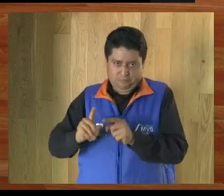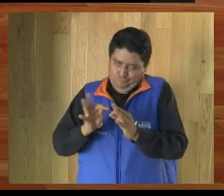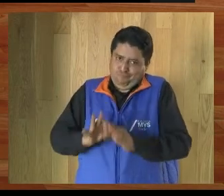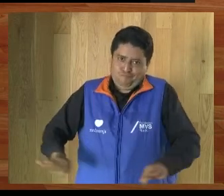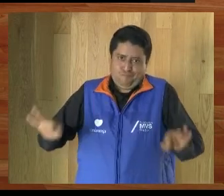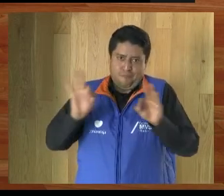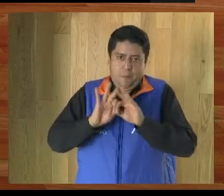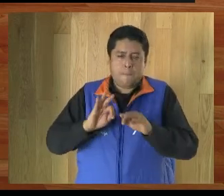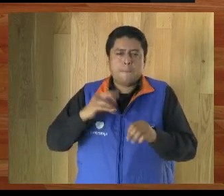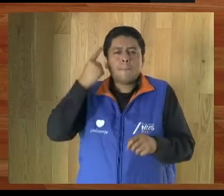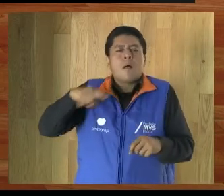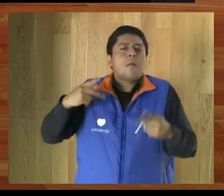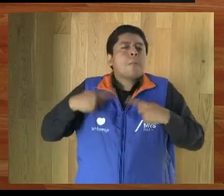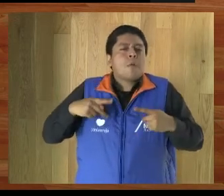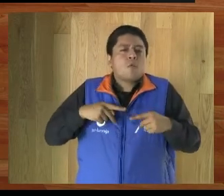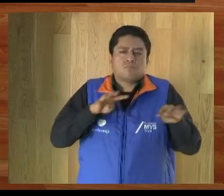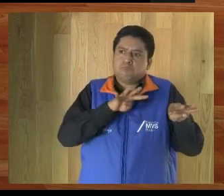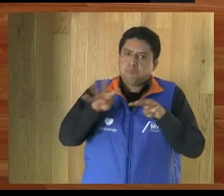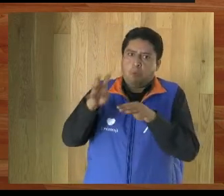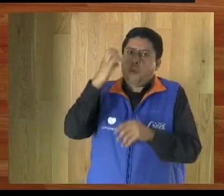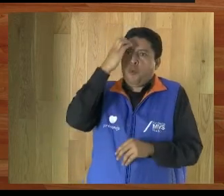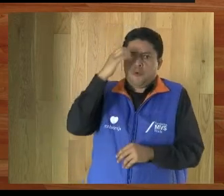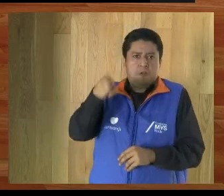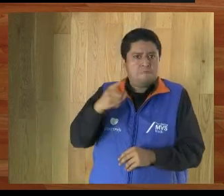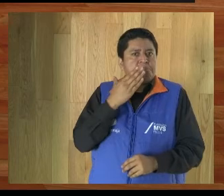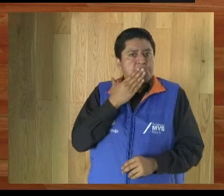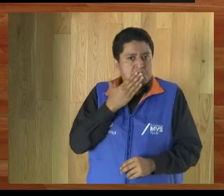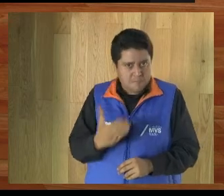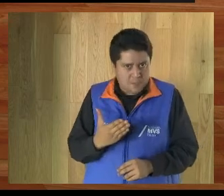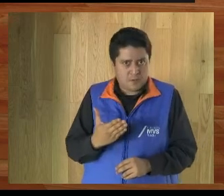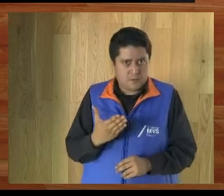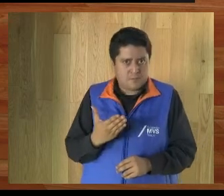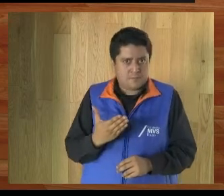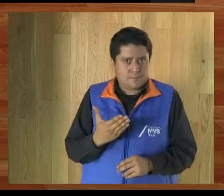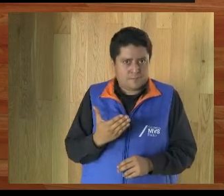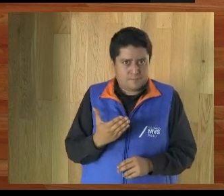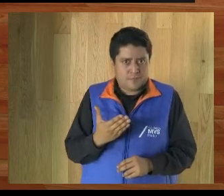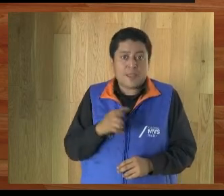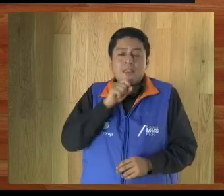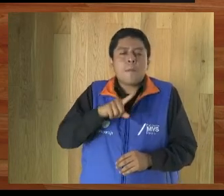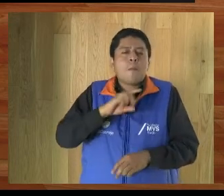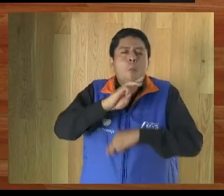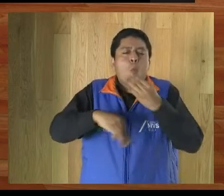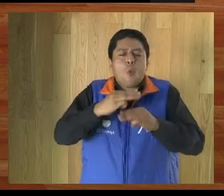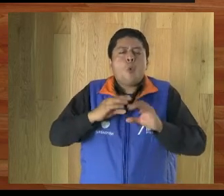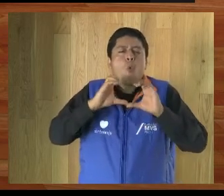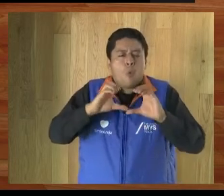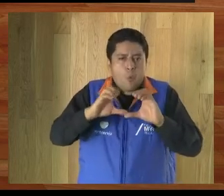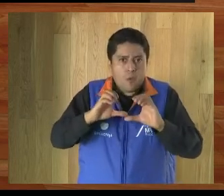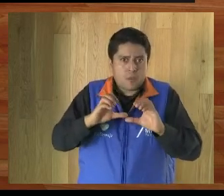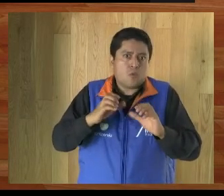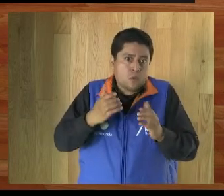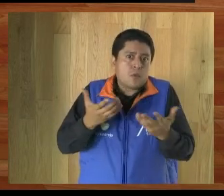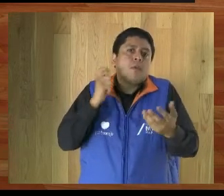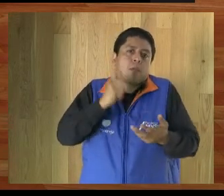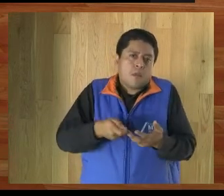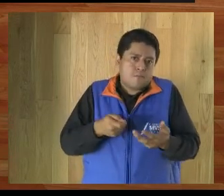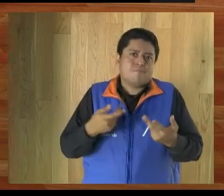para la sociedad y para todos nosotros y para el planeta, es que además es rentable.